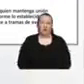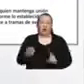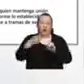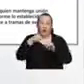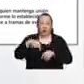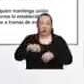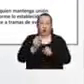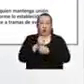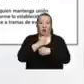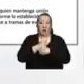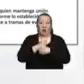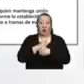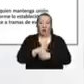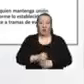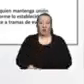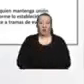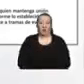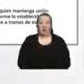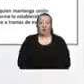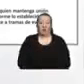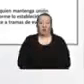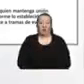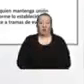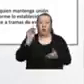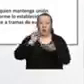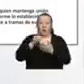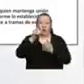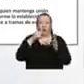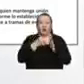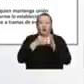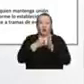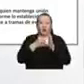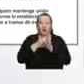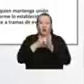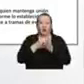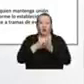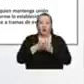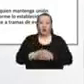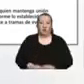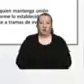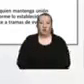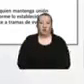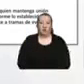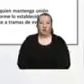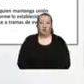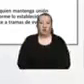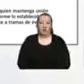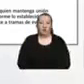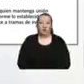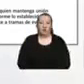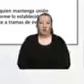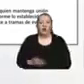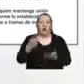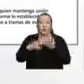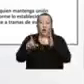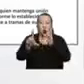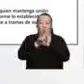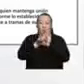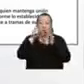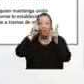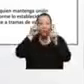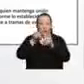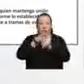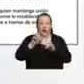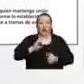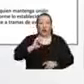nuestras tiendas de grupo lo 20 para poner un impuesto a las grandes transnacionales que iban a su platea paraíso fiscal pero está ley pacto ético fruto de consulta